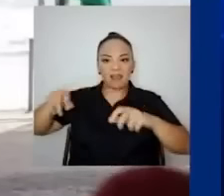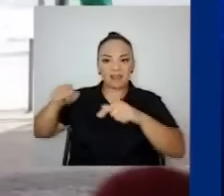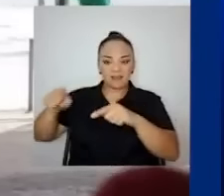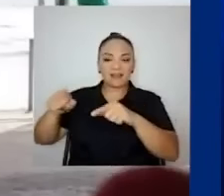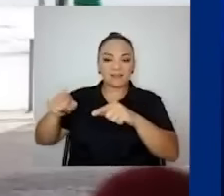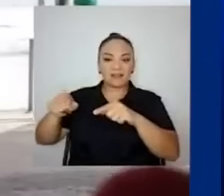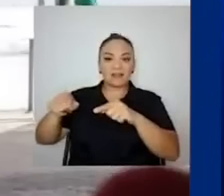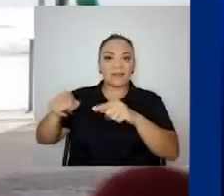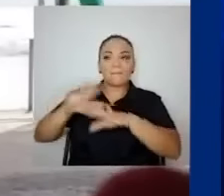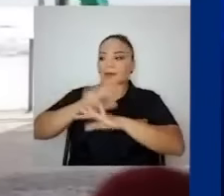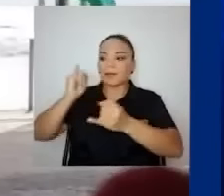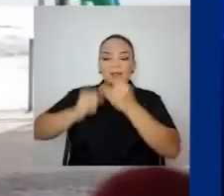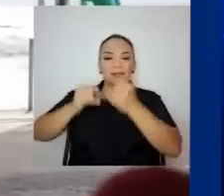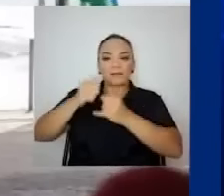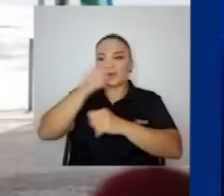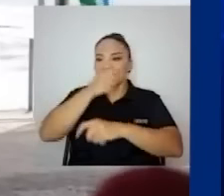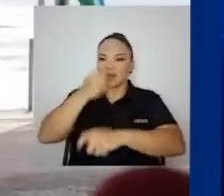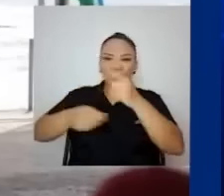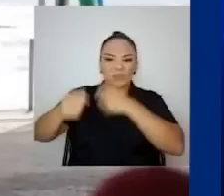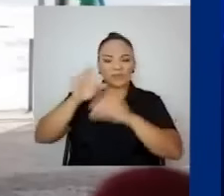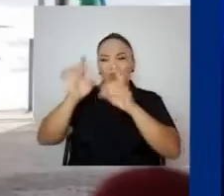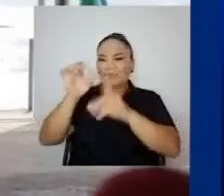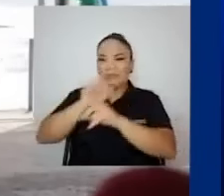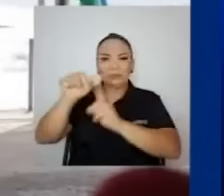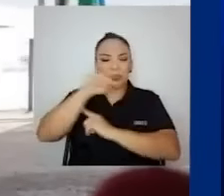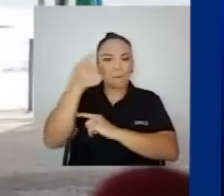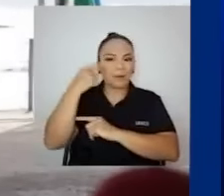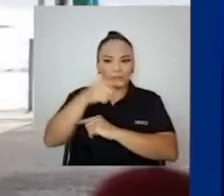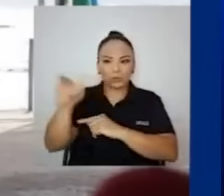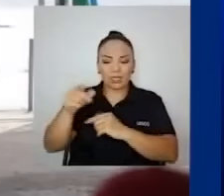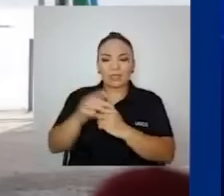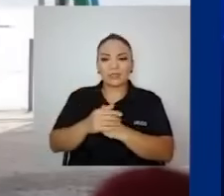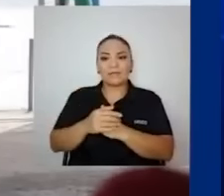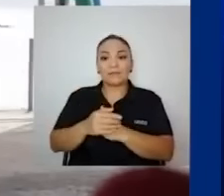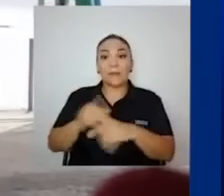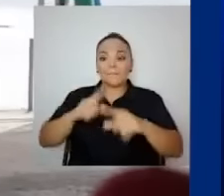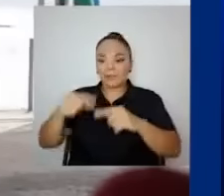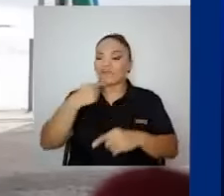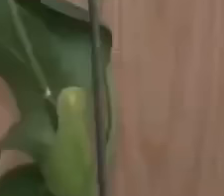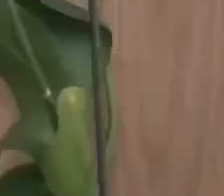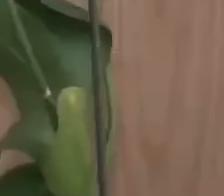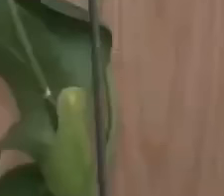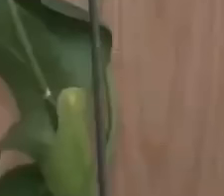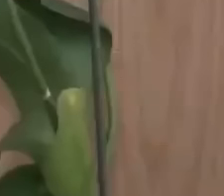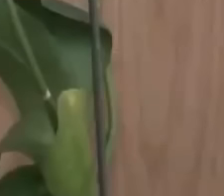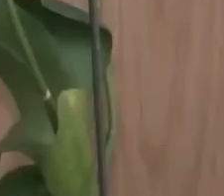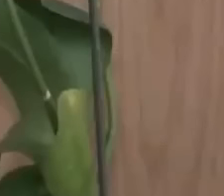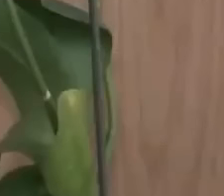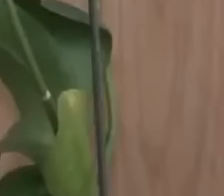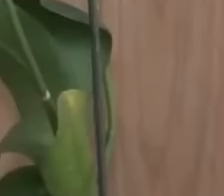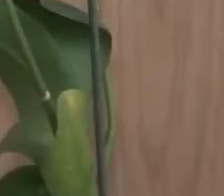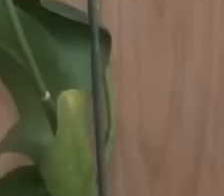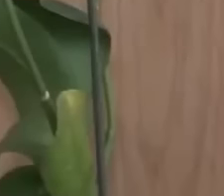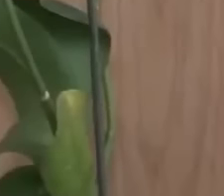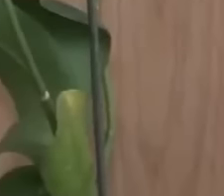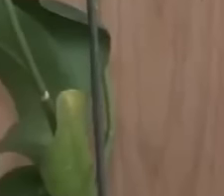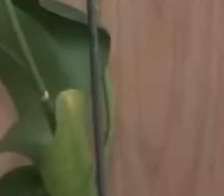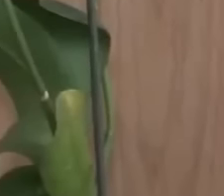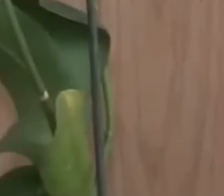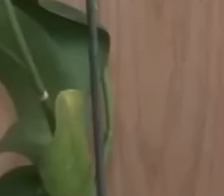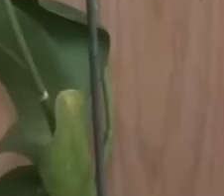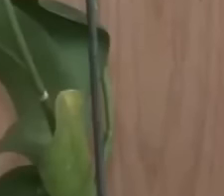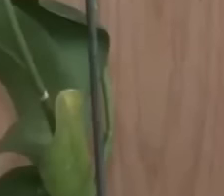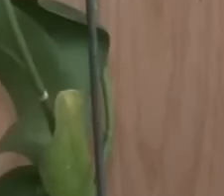pasa, don Javier? Se sacuden las ramas. Y cuando se sacuden las ramas, esa gente que cobra alquileres multimillonarios, que no quiere el